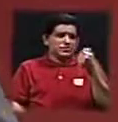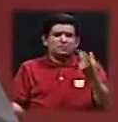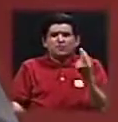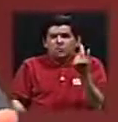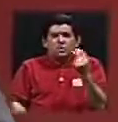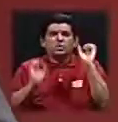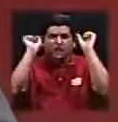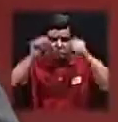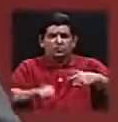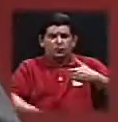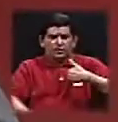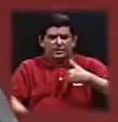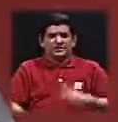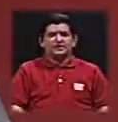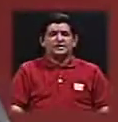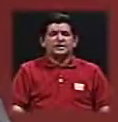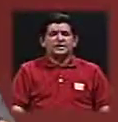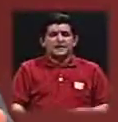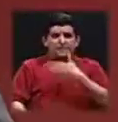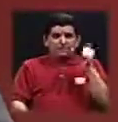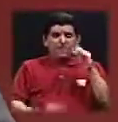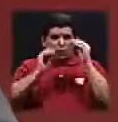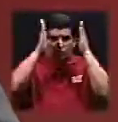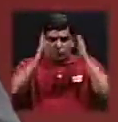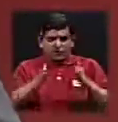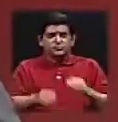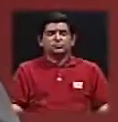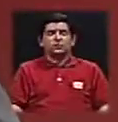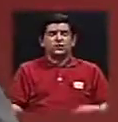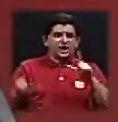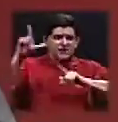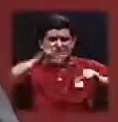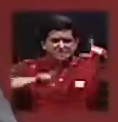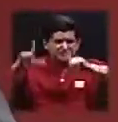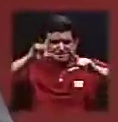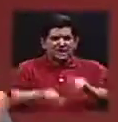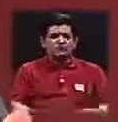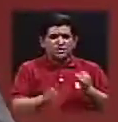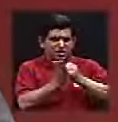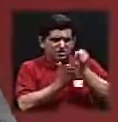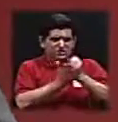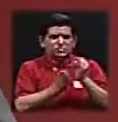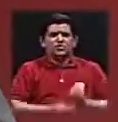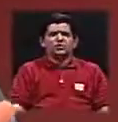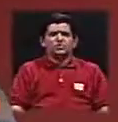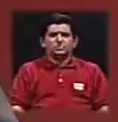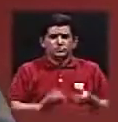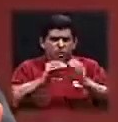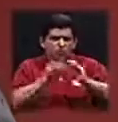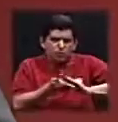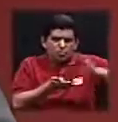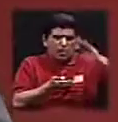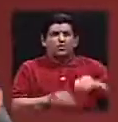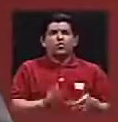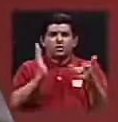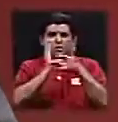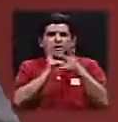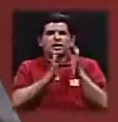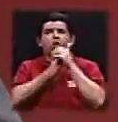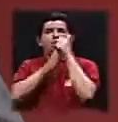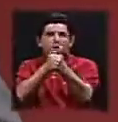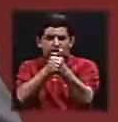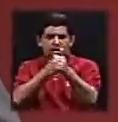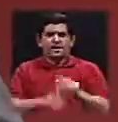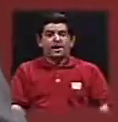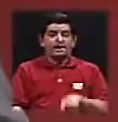y perfeccionar a nuestro personal docente, tener más laboratorios para investigación y tecnología de punta. Esto, de